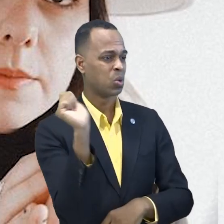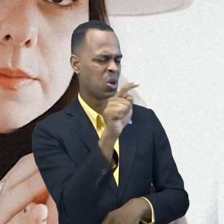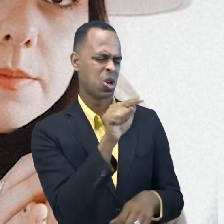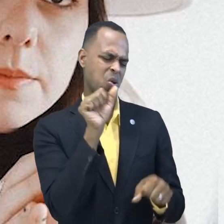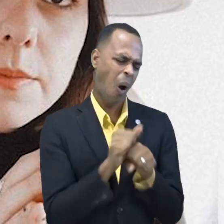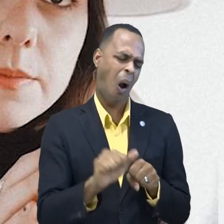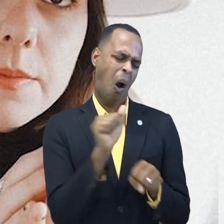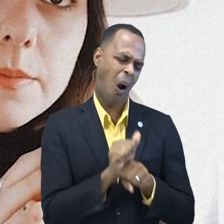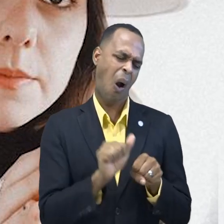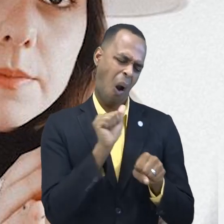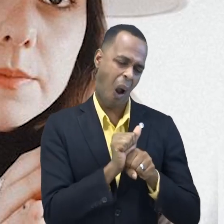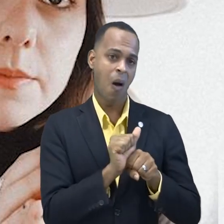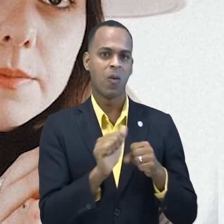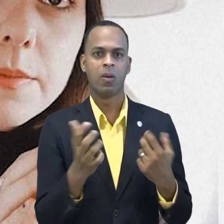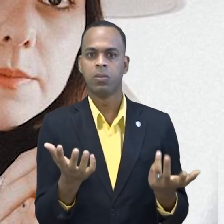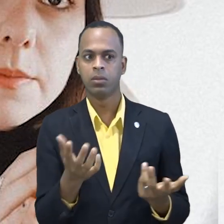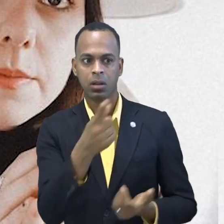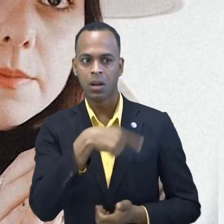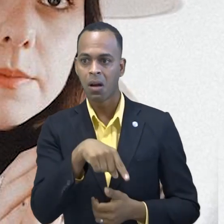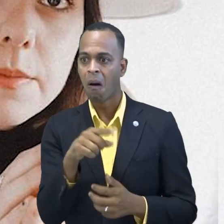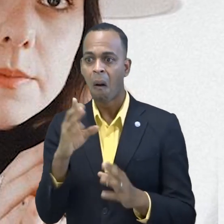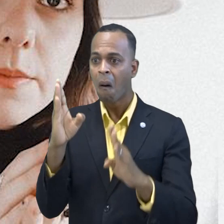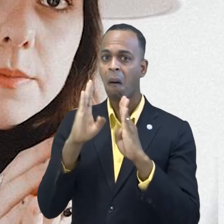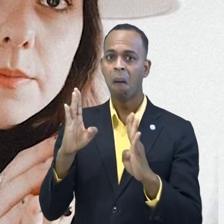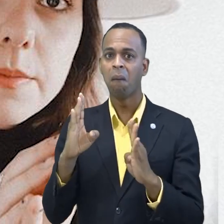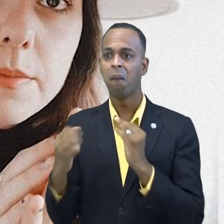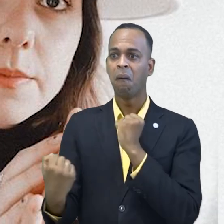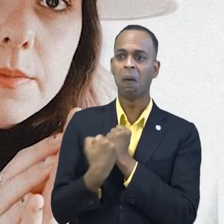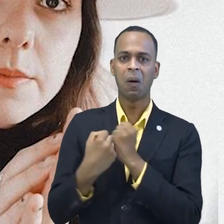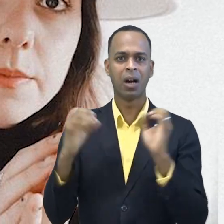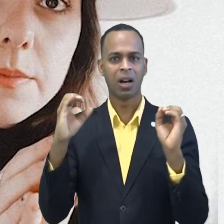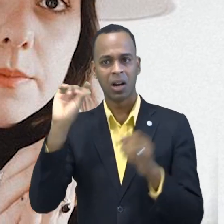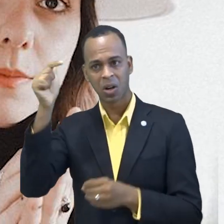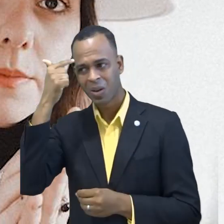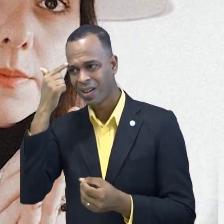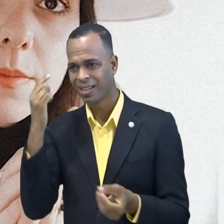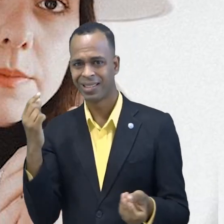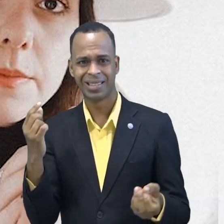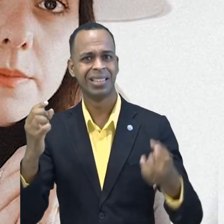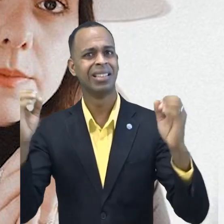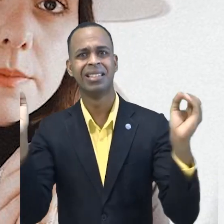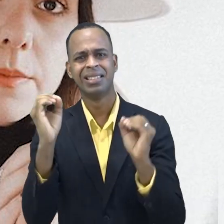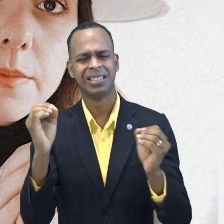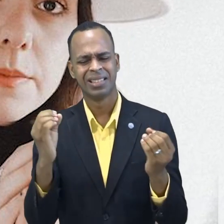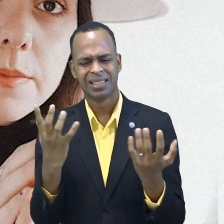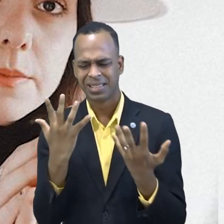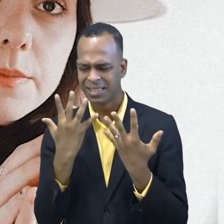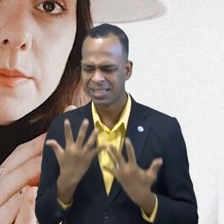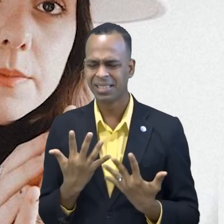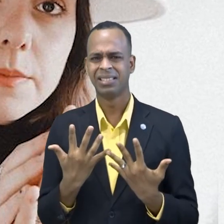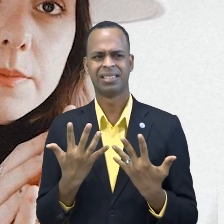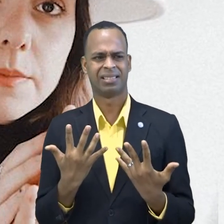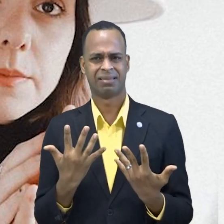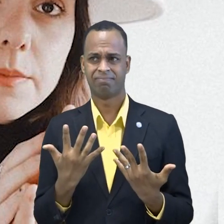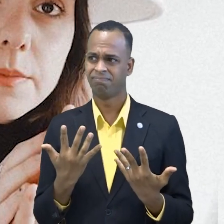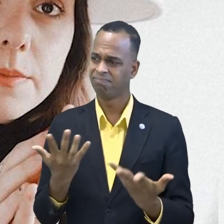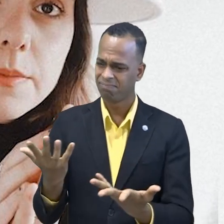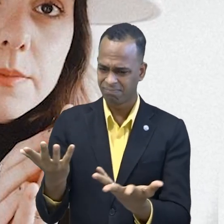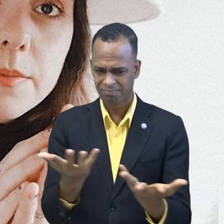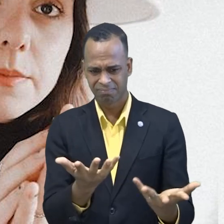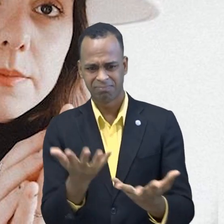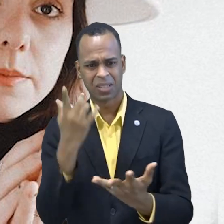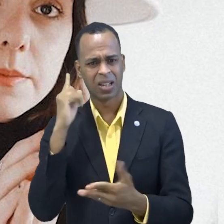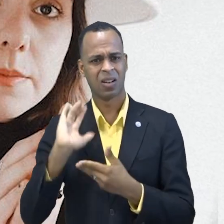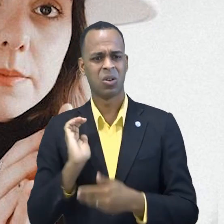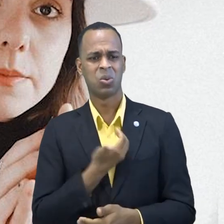la clase artística dominicana que también venimos guayando la yuca, no seamos tomados en cuenta por las entidades gubernamentales de nuestro